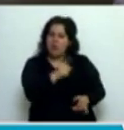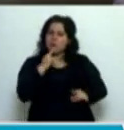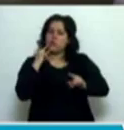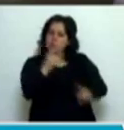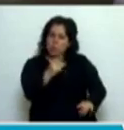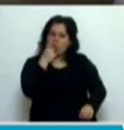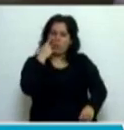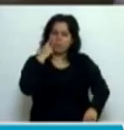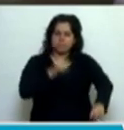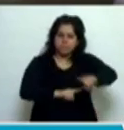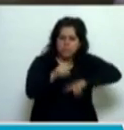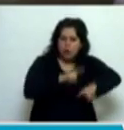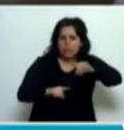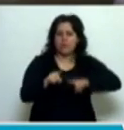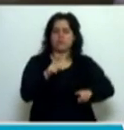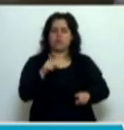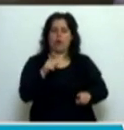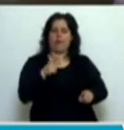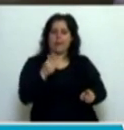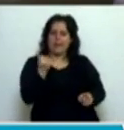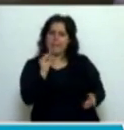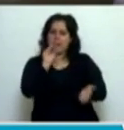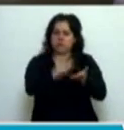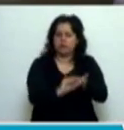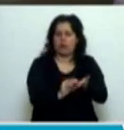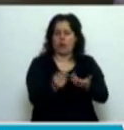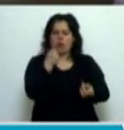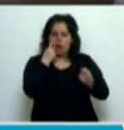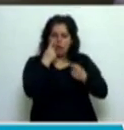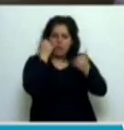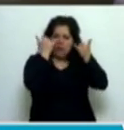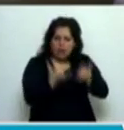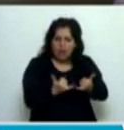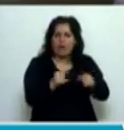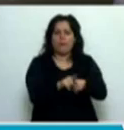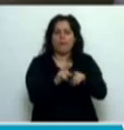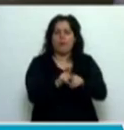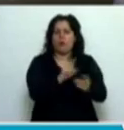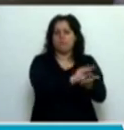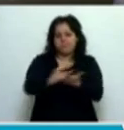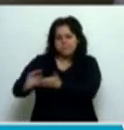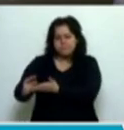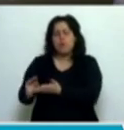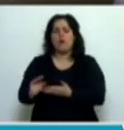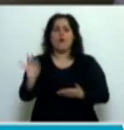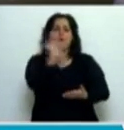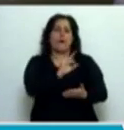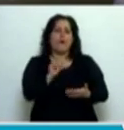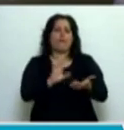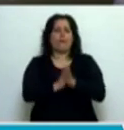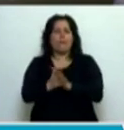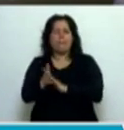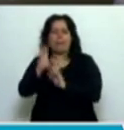las políticas de inversión, las políticas de distribución de dividendos, las políticas de